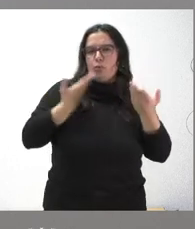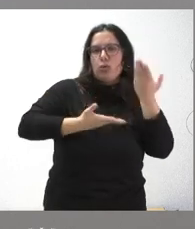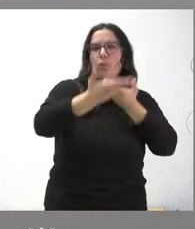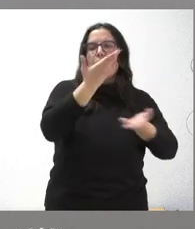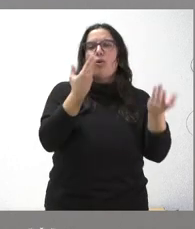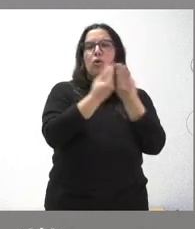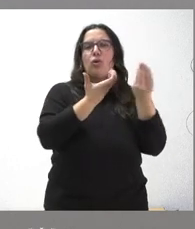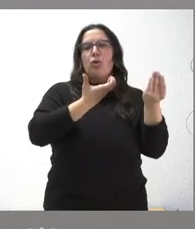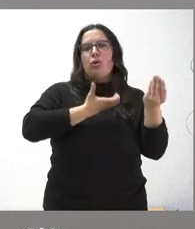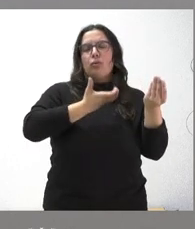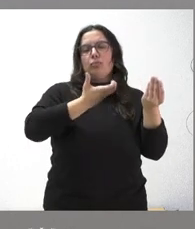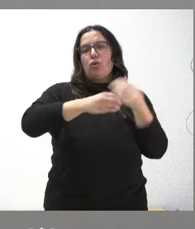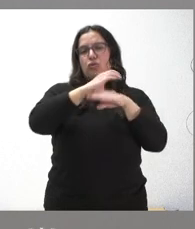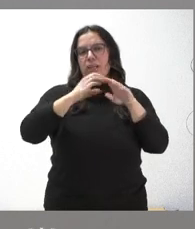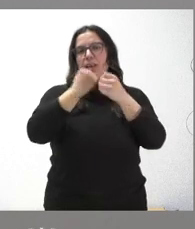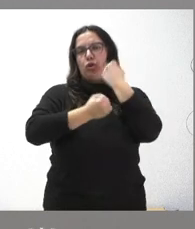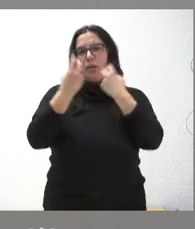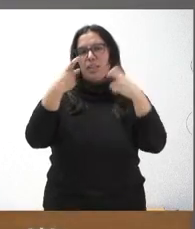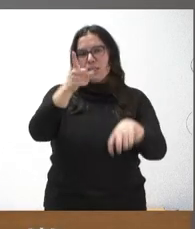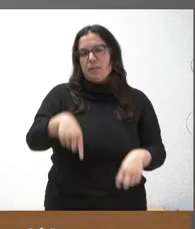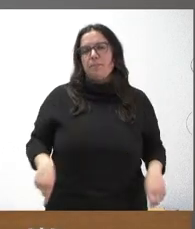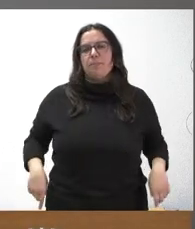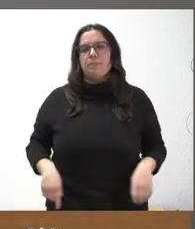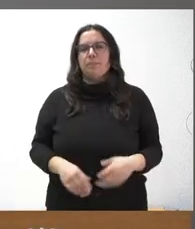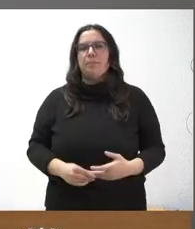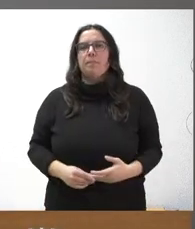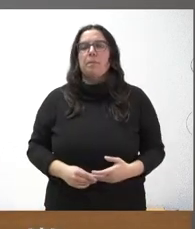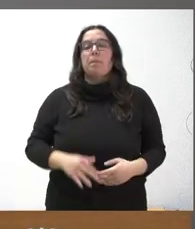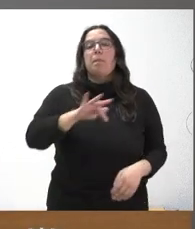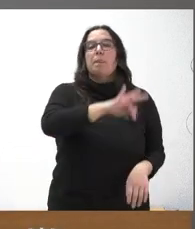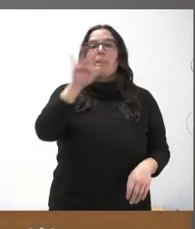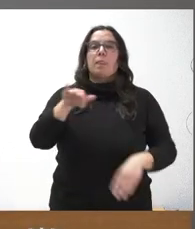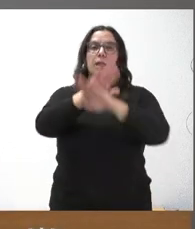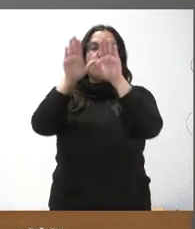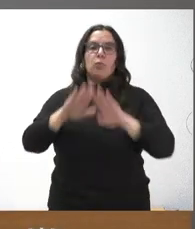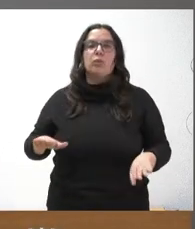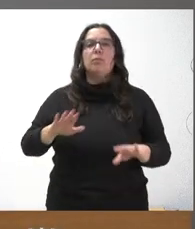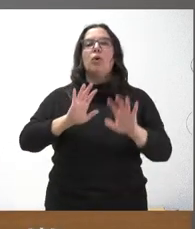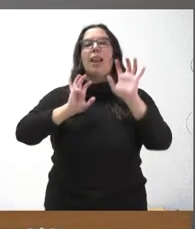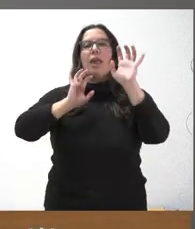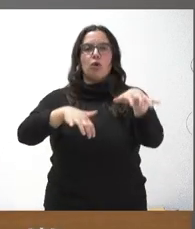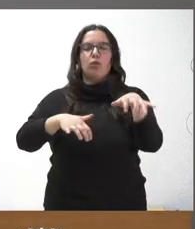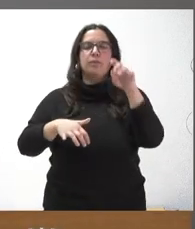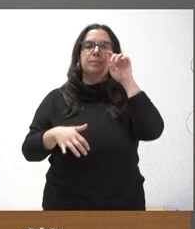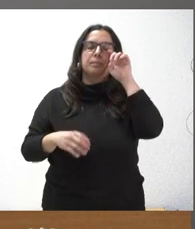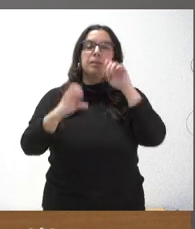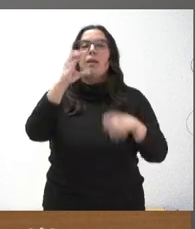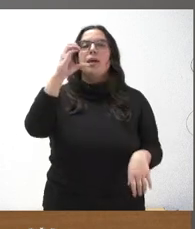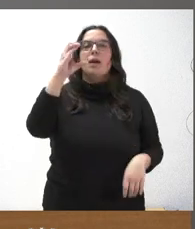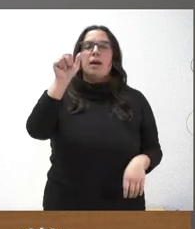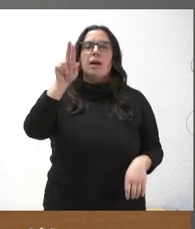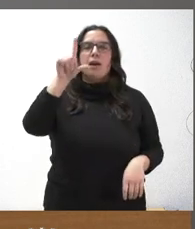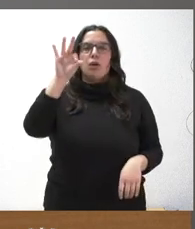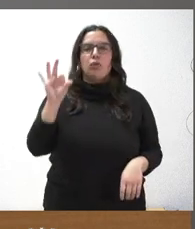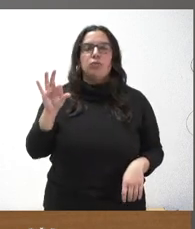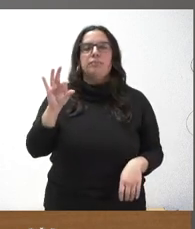con la consejería de economía de Hacienda y nos queda una última parada en León con Carlos Domínguez de y